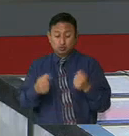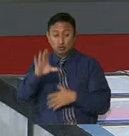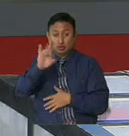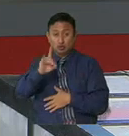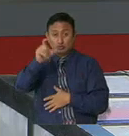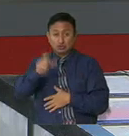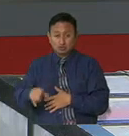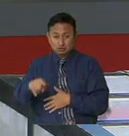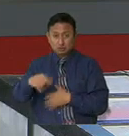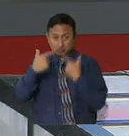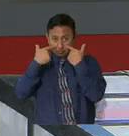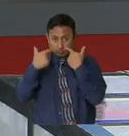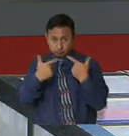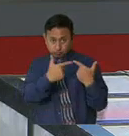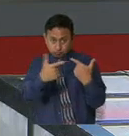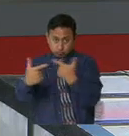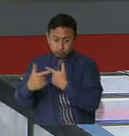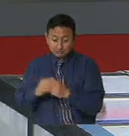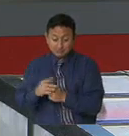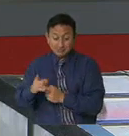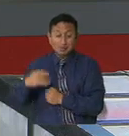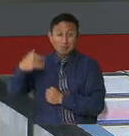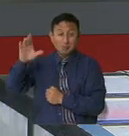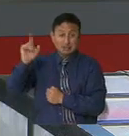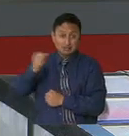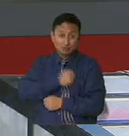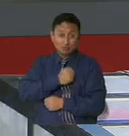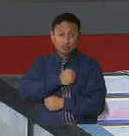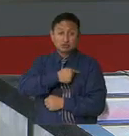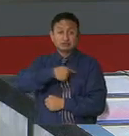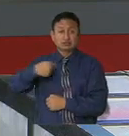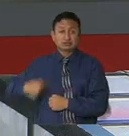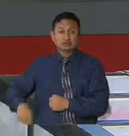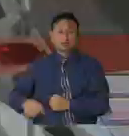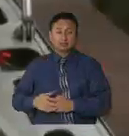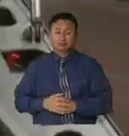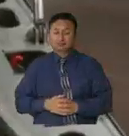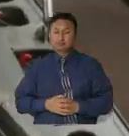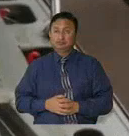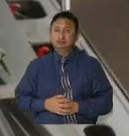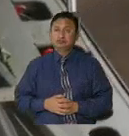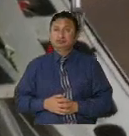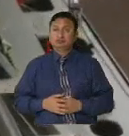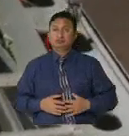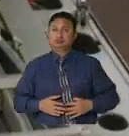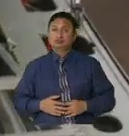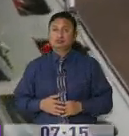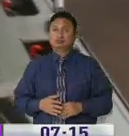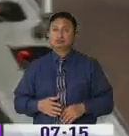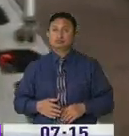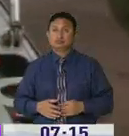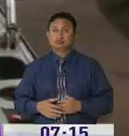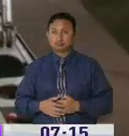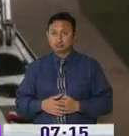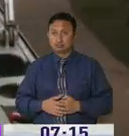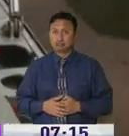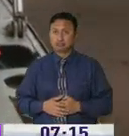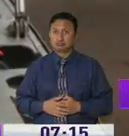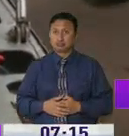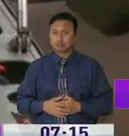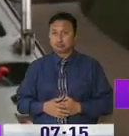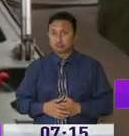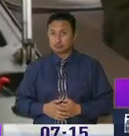mayoría son de bandera china. Le contamos. Cuando estén fuera de la aeronave y alejado de las hélices, jalan esta tira